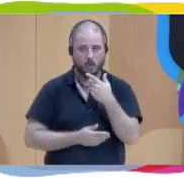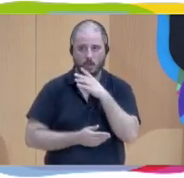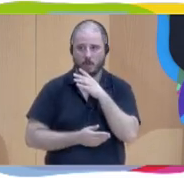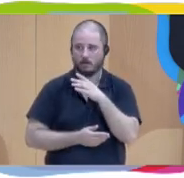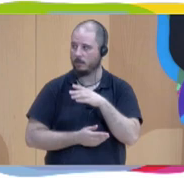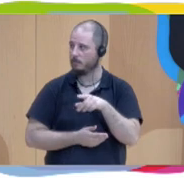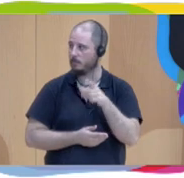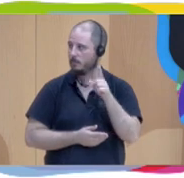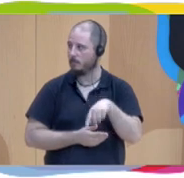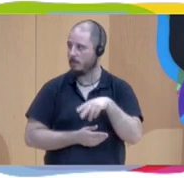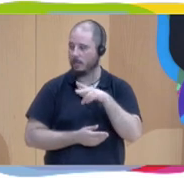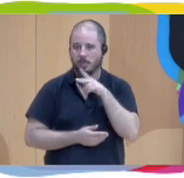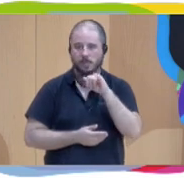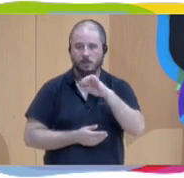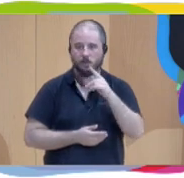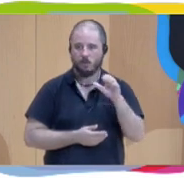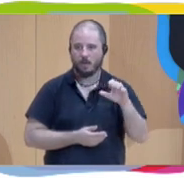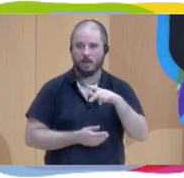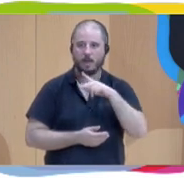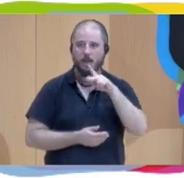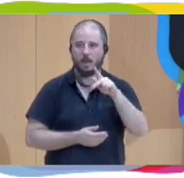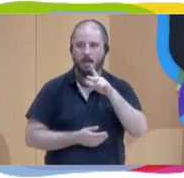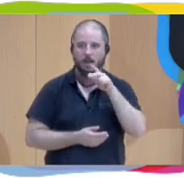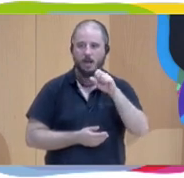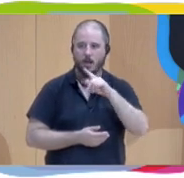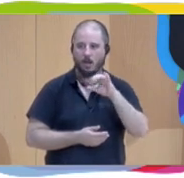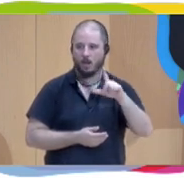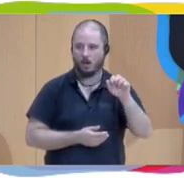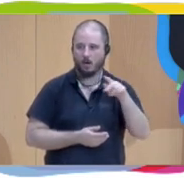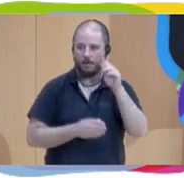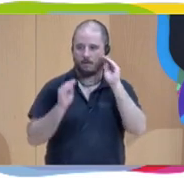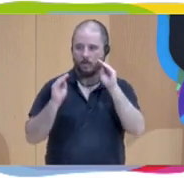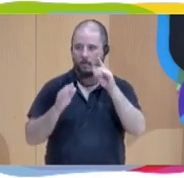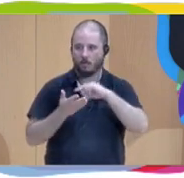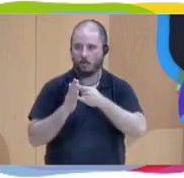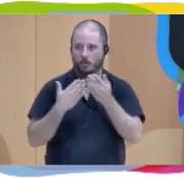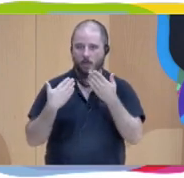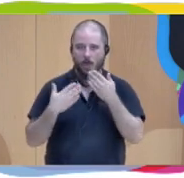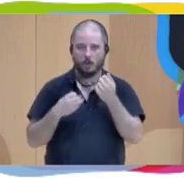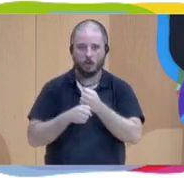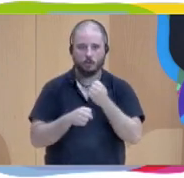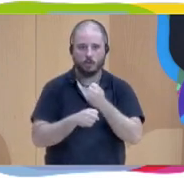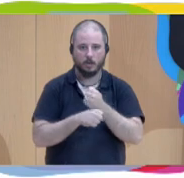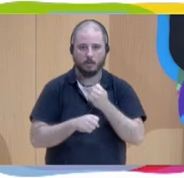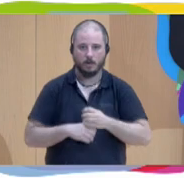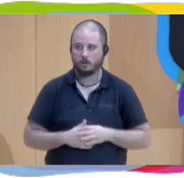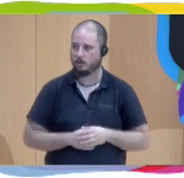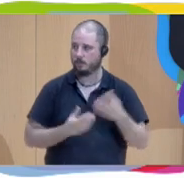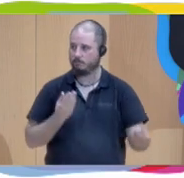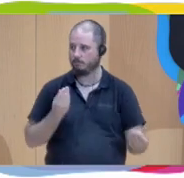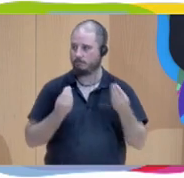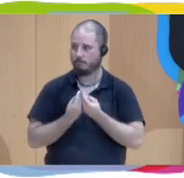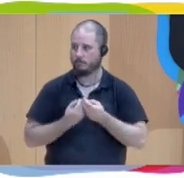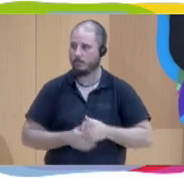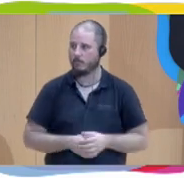que a Jiuca Hakola, que es formador de métodos dialógicos de trabajo y que nos acompaña. ¿Quiénes han